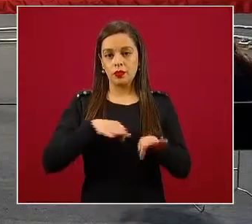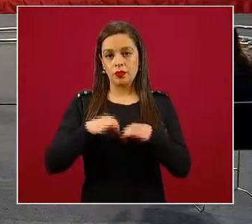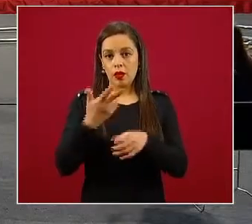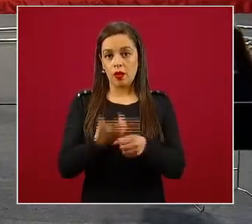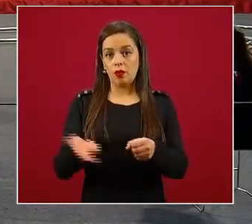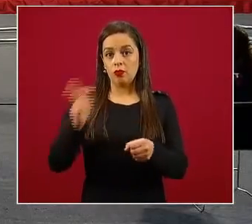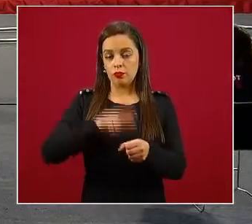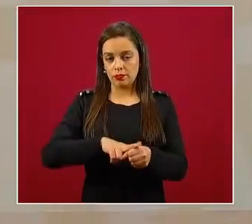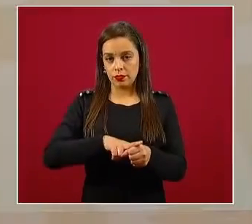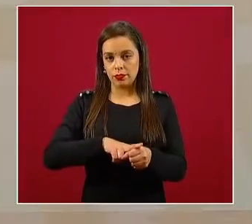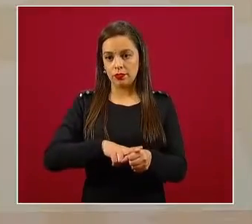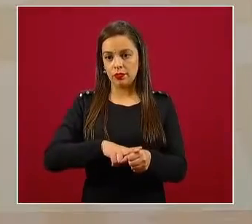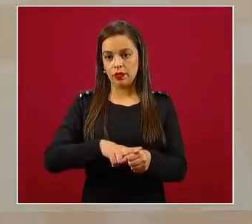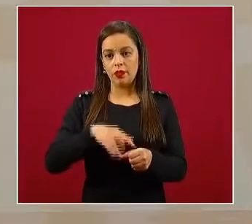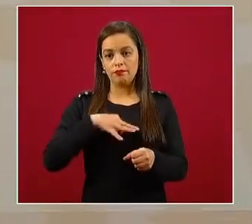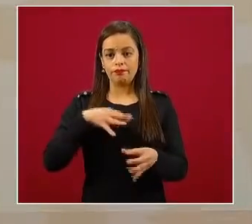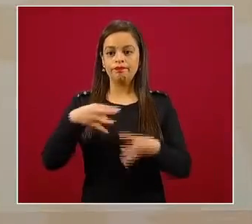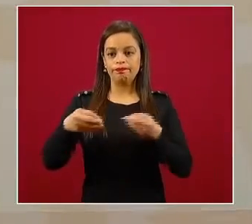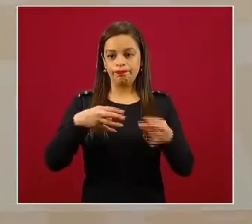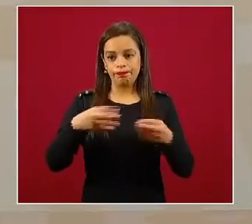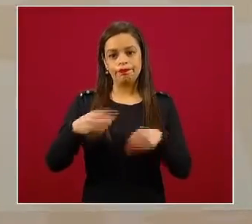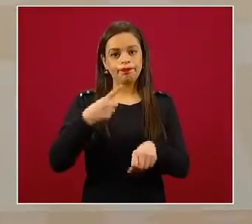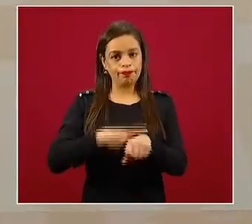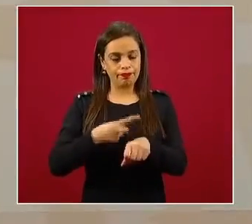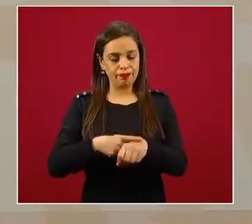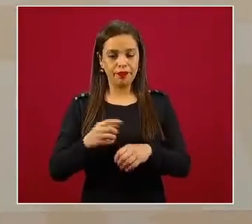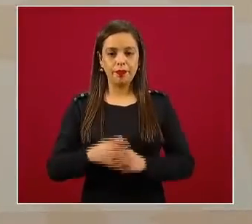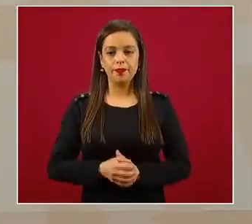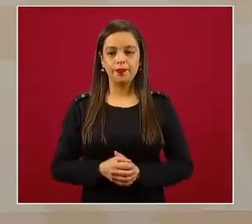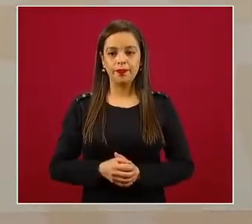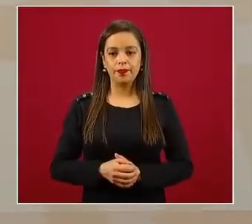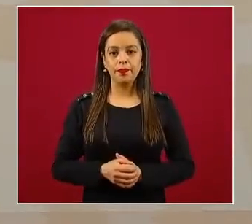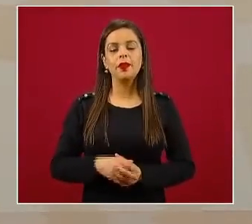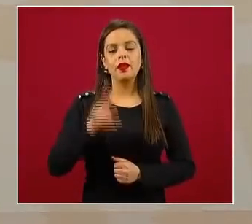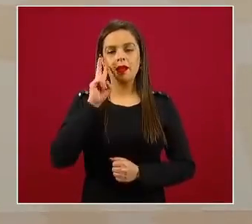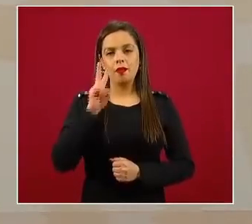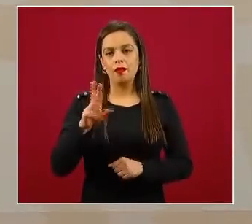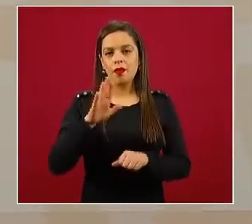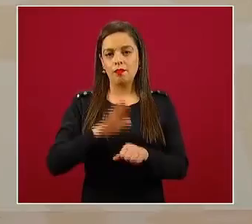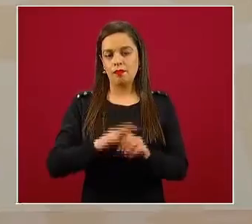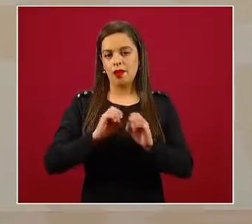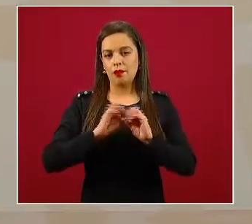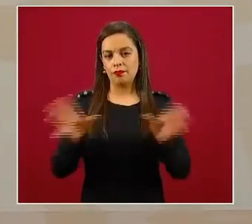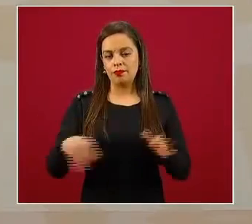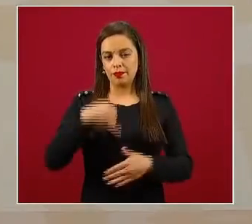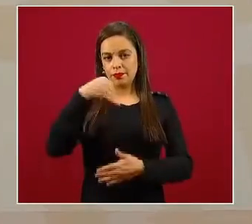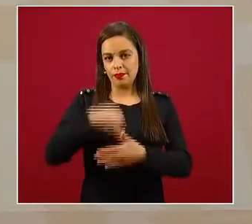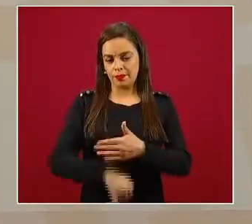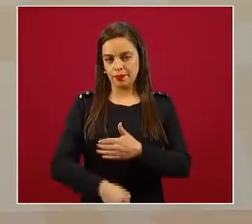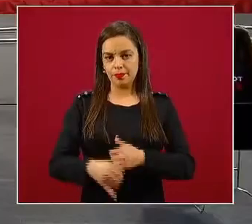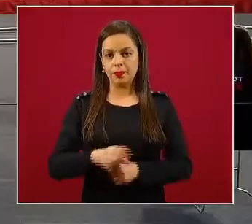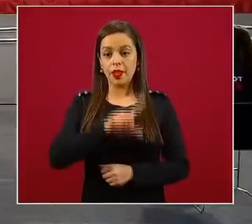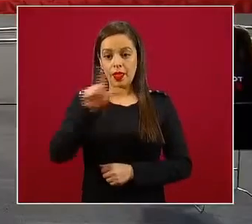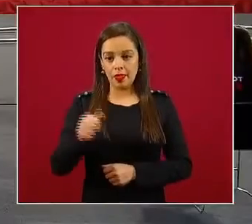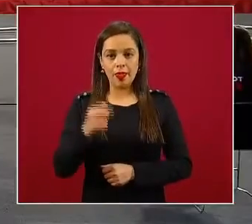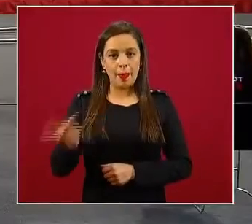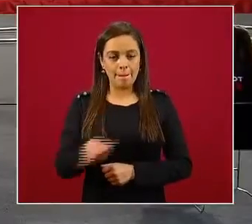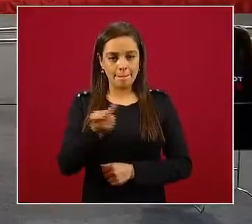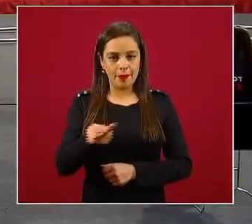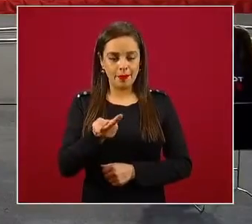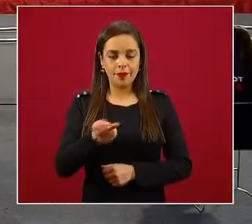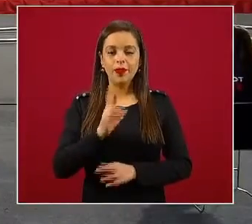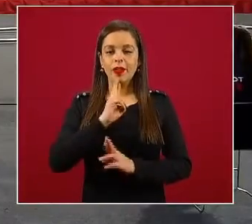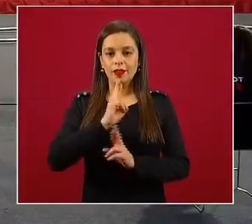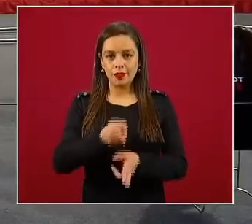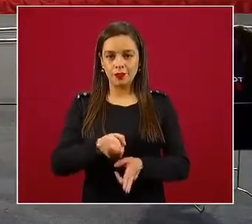más o menos la misma tendencia, pero bueno, ya verán los detalles. Y luego preguntas y respuestas. Doctor,